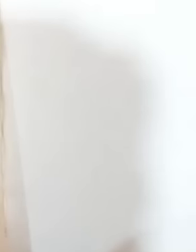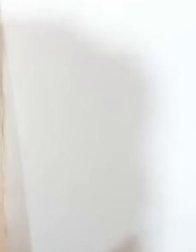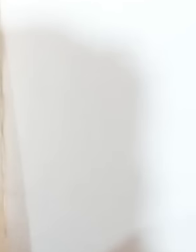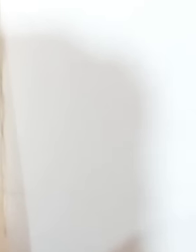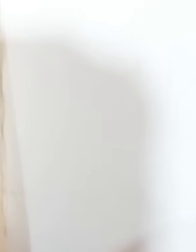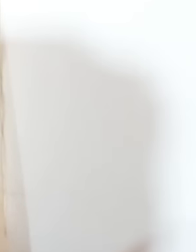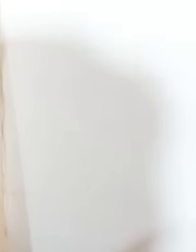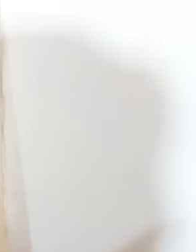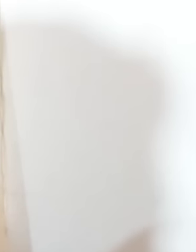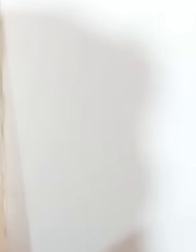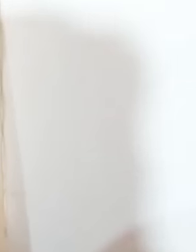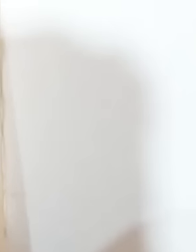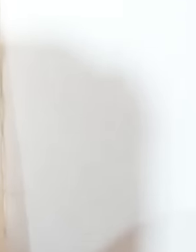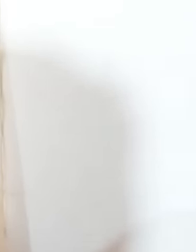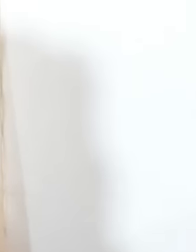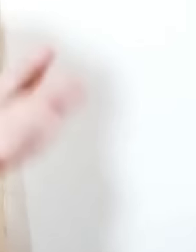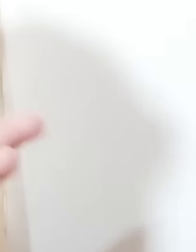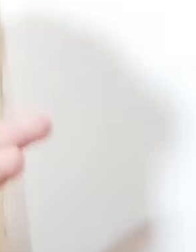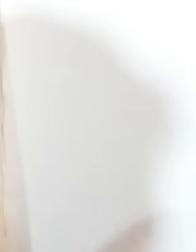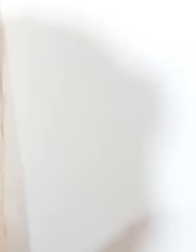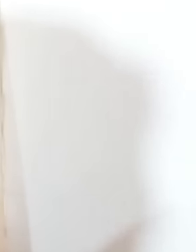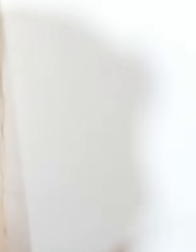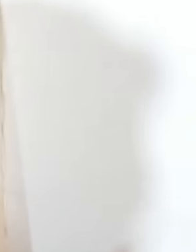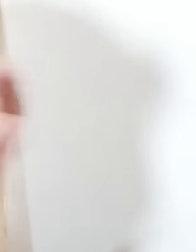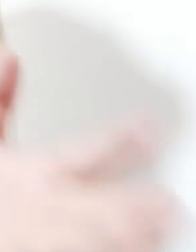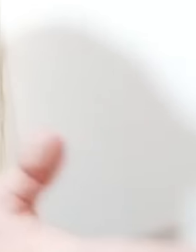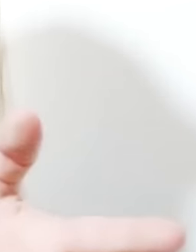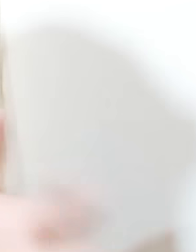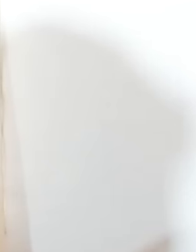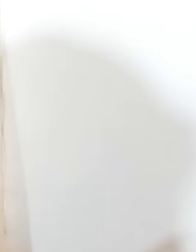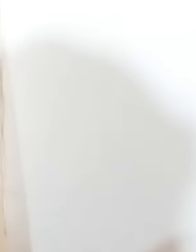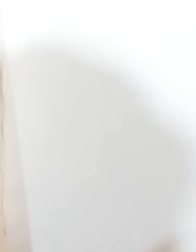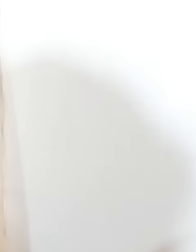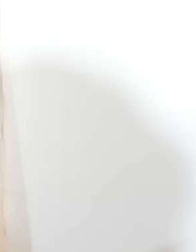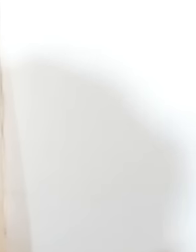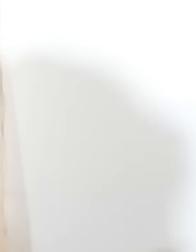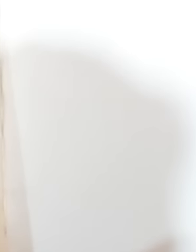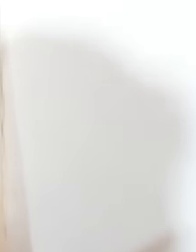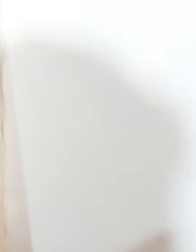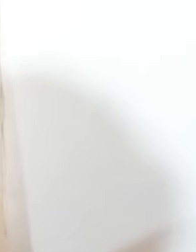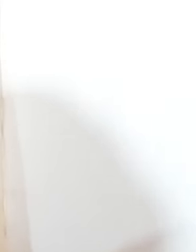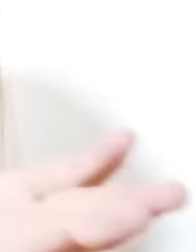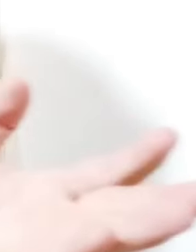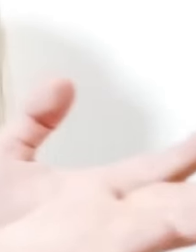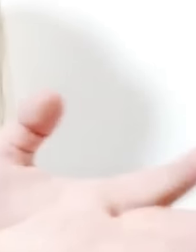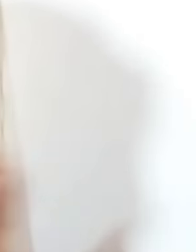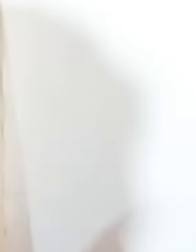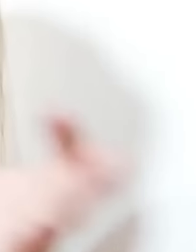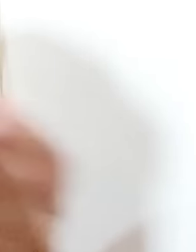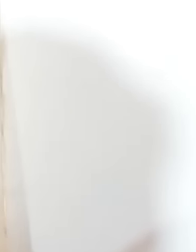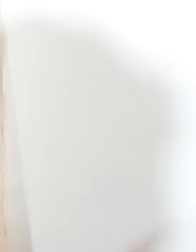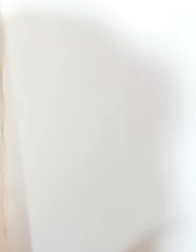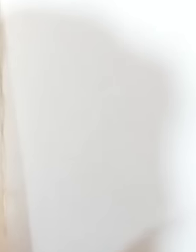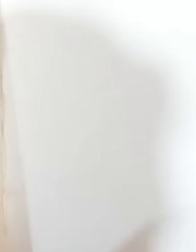grandes empresarios que evaden impuestos, en este caso obviamente la aduana también, ahí di un ejemplo de